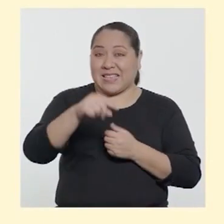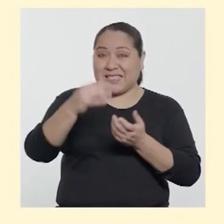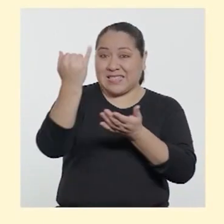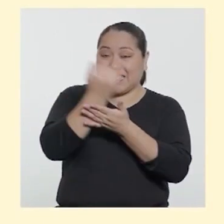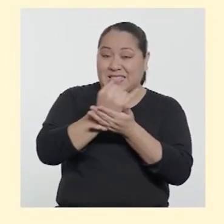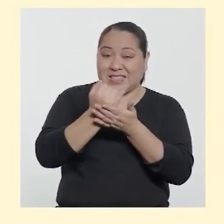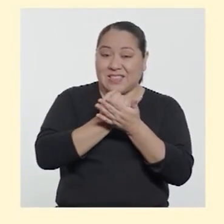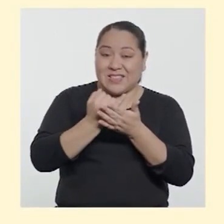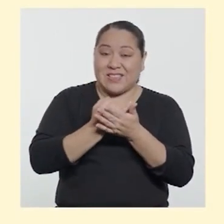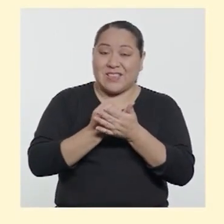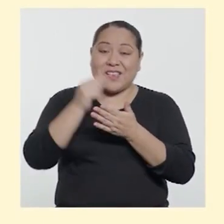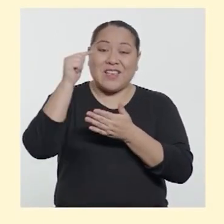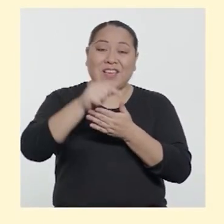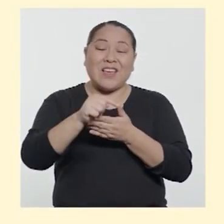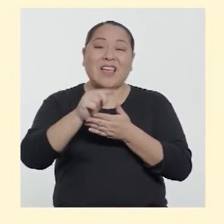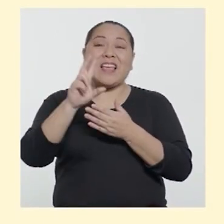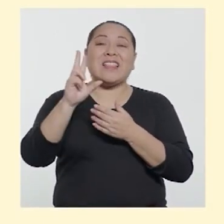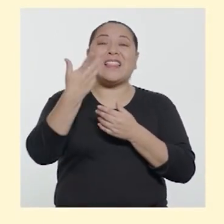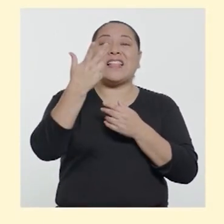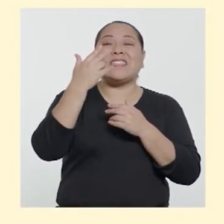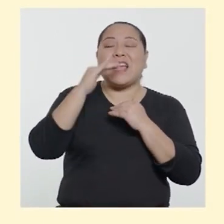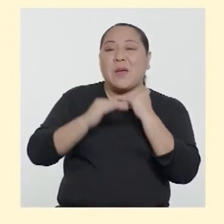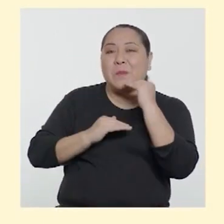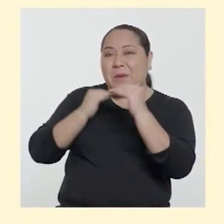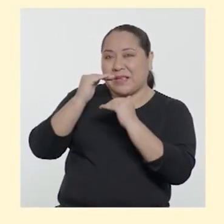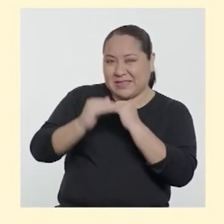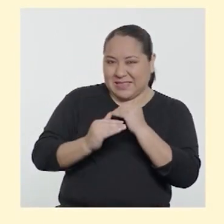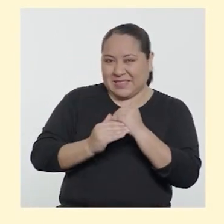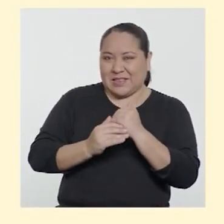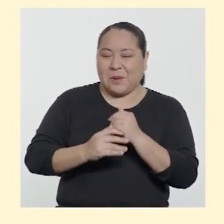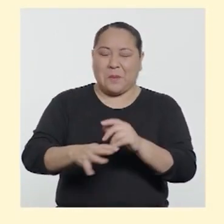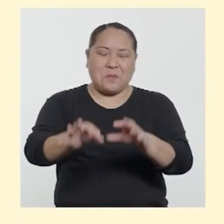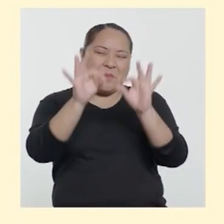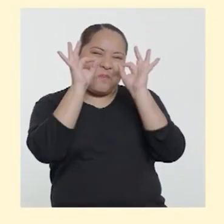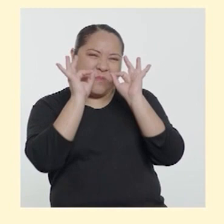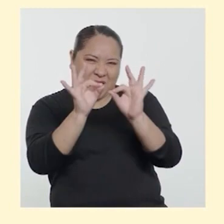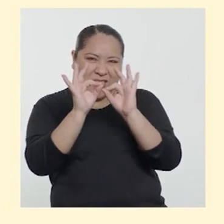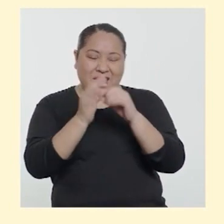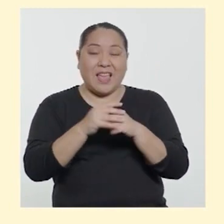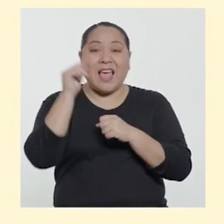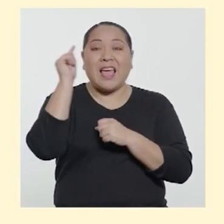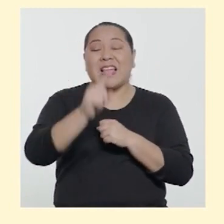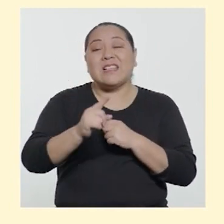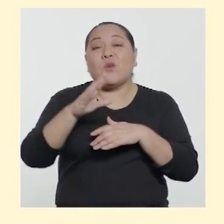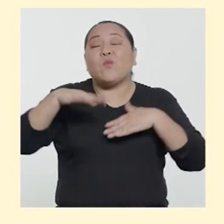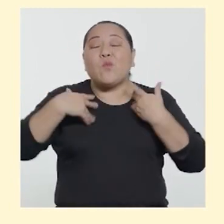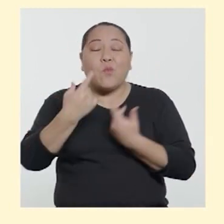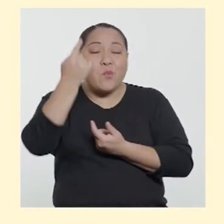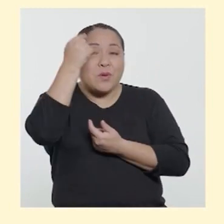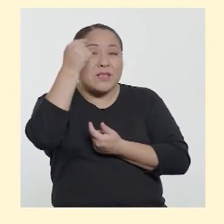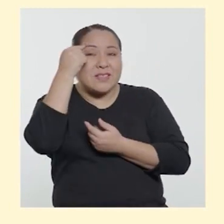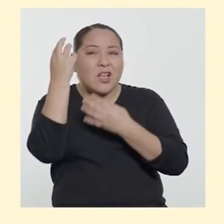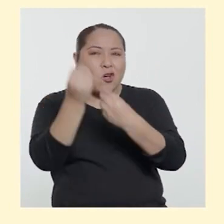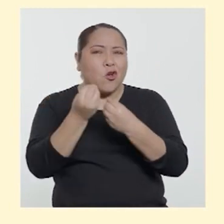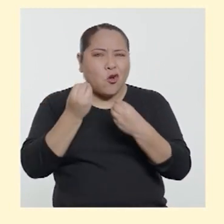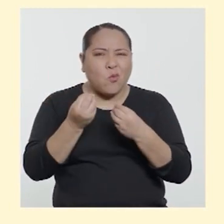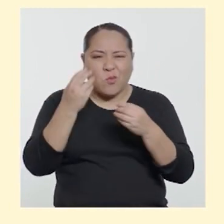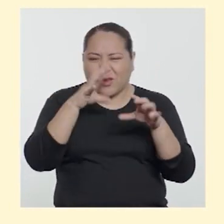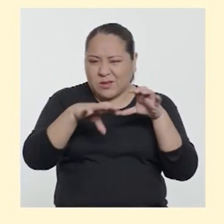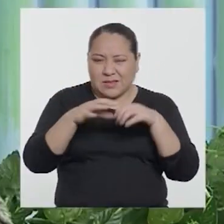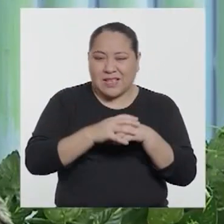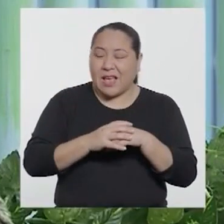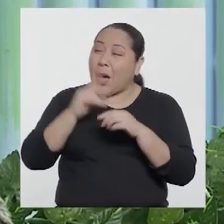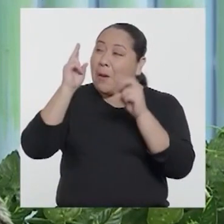Este dibujo sería nuestro tercer paso. ¡Genial! Así podemos pensar cómo va a